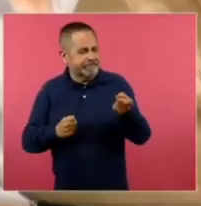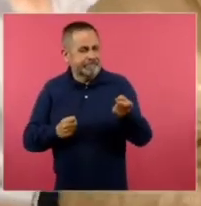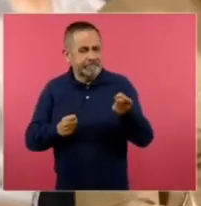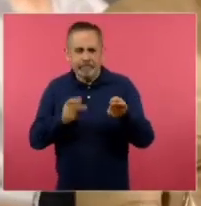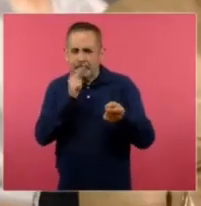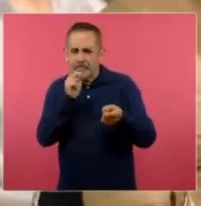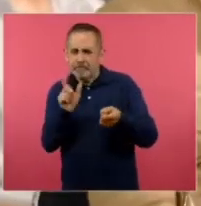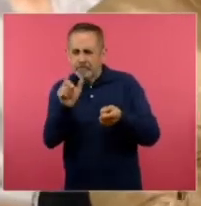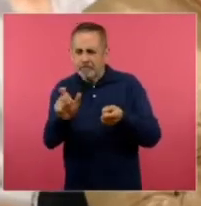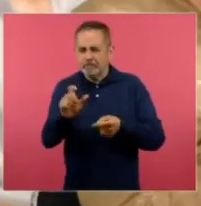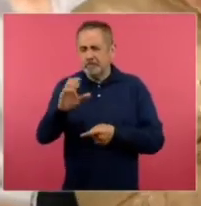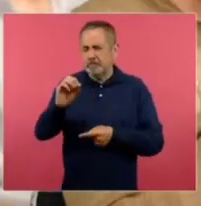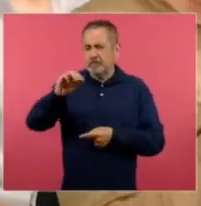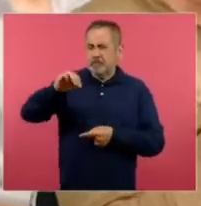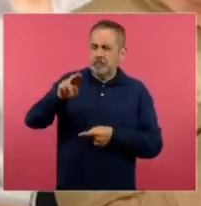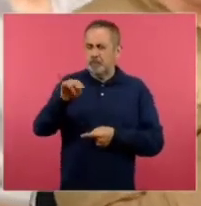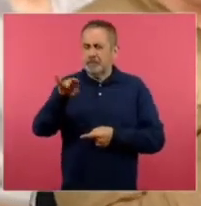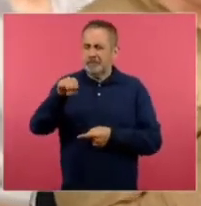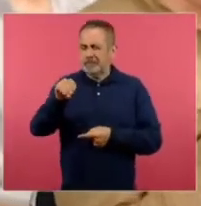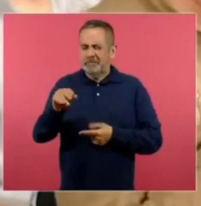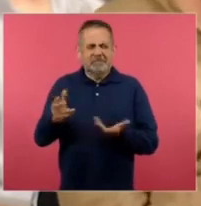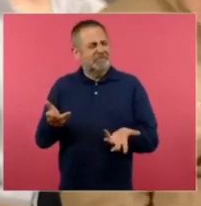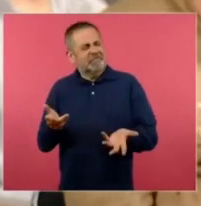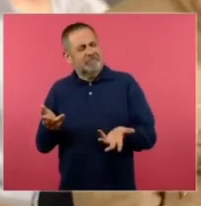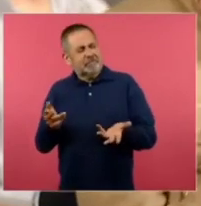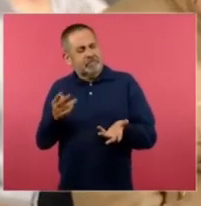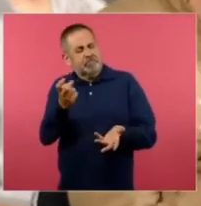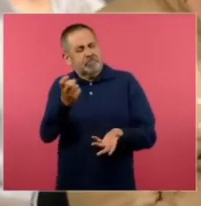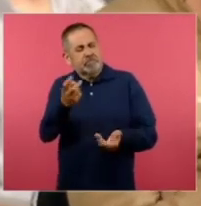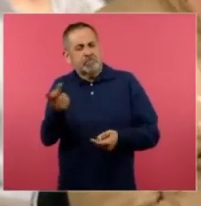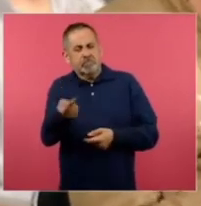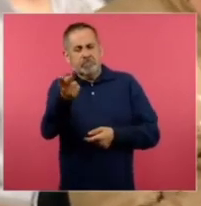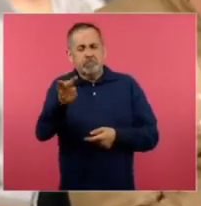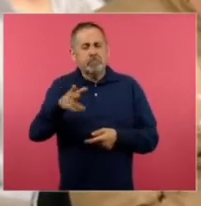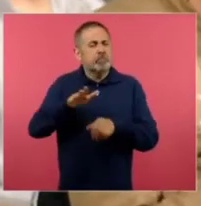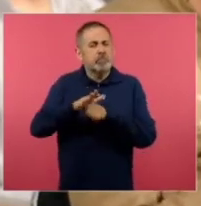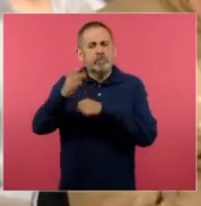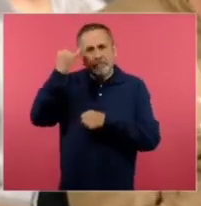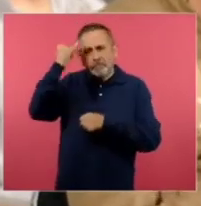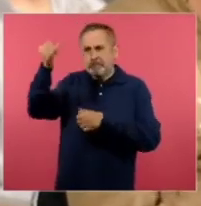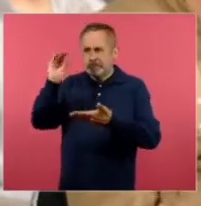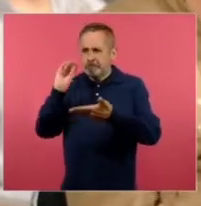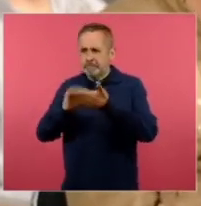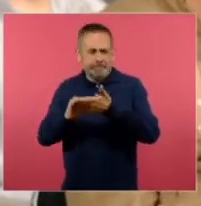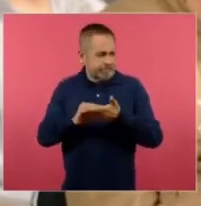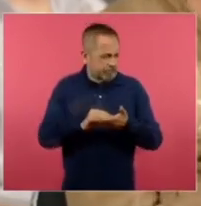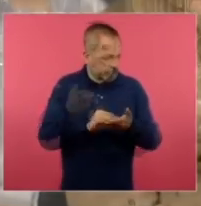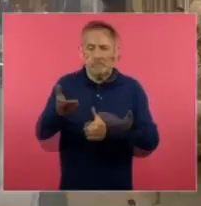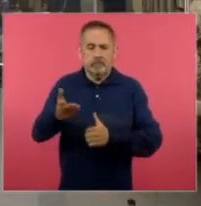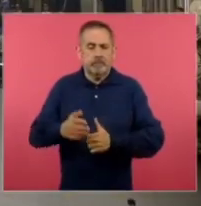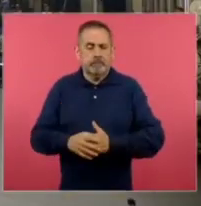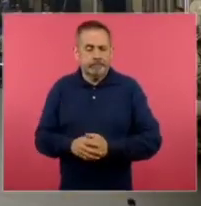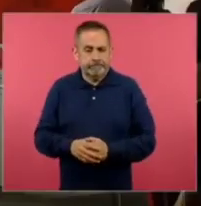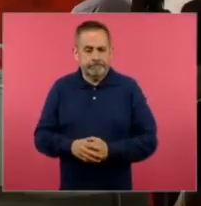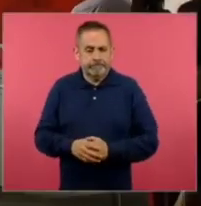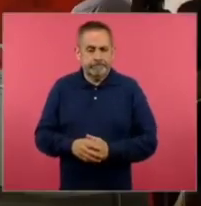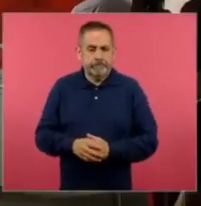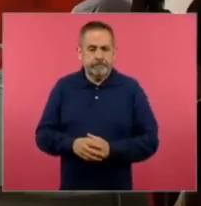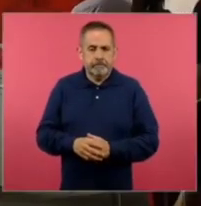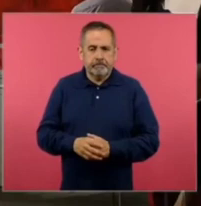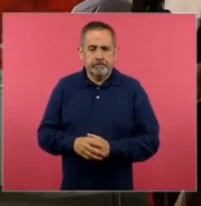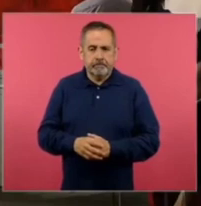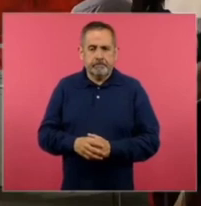el vocablo comunismo. Respecto a esto, preguntarle cuál fue el criterio para la elección de estos textos. Me parece